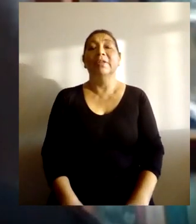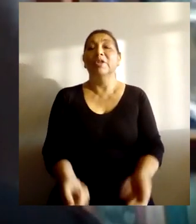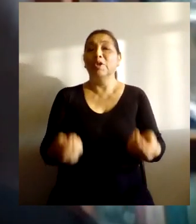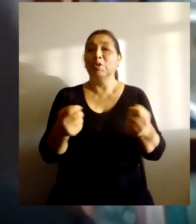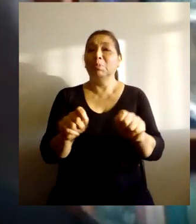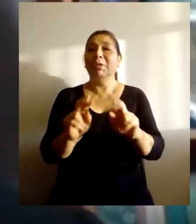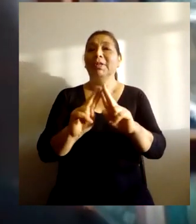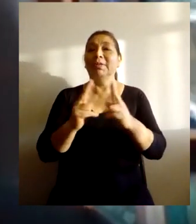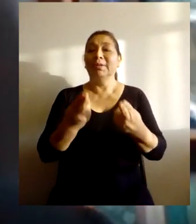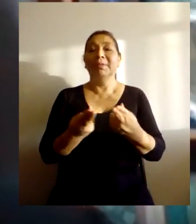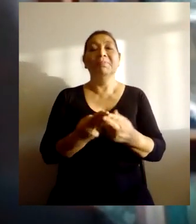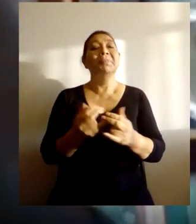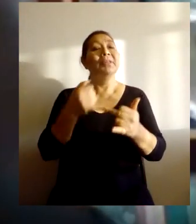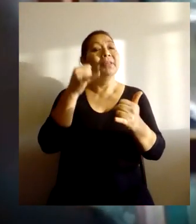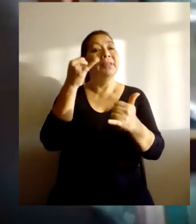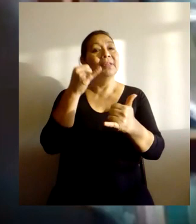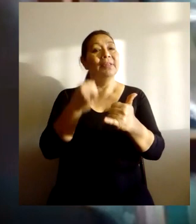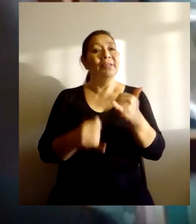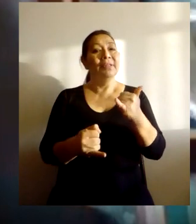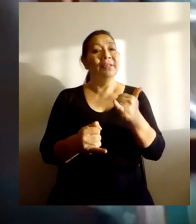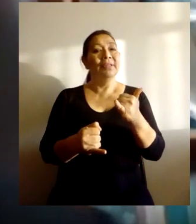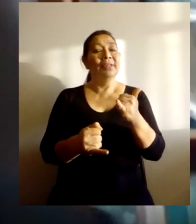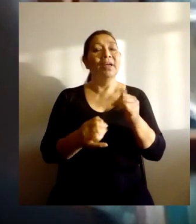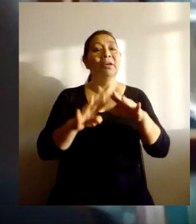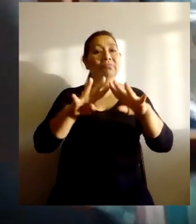y levanto la sesión. Se da por